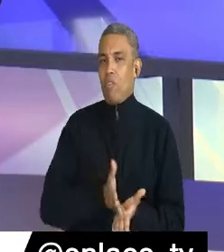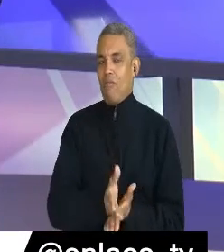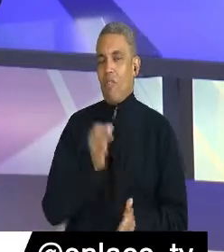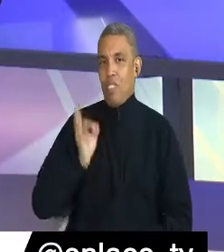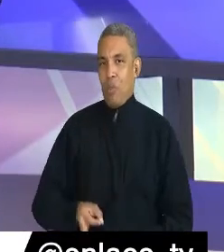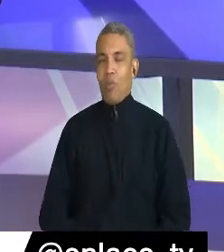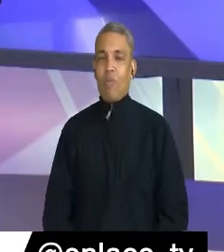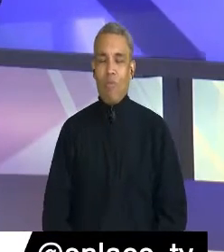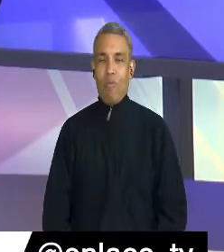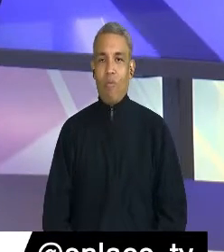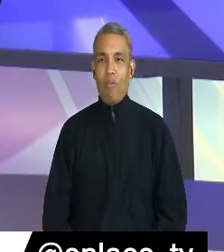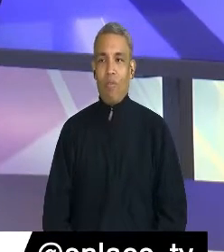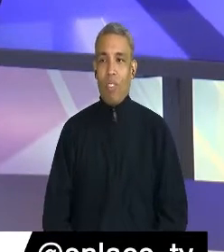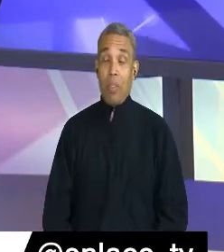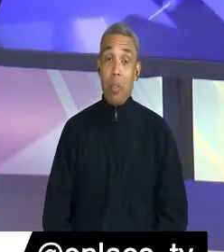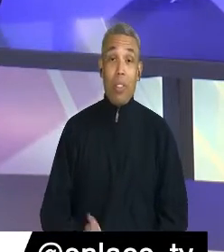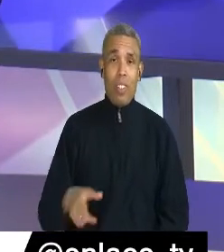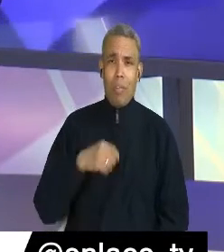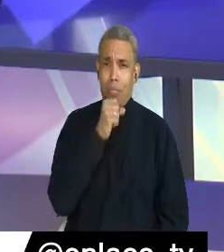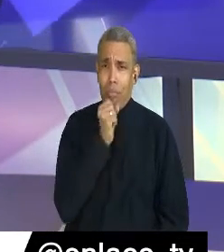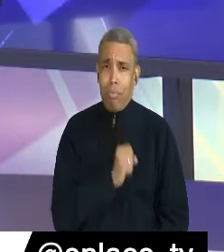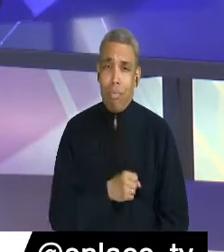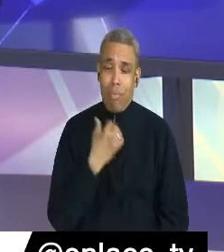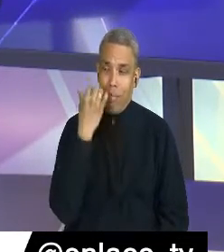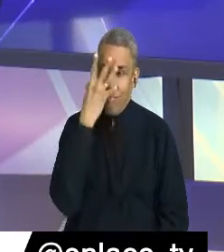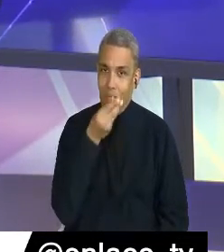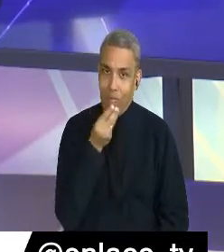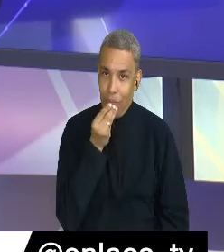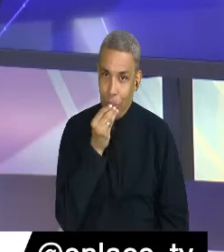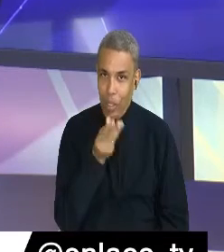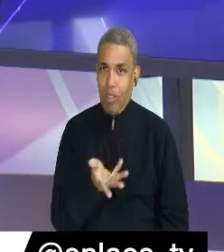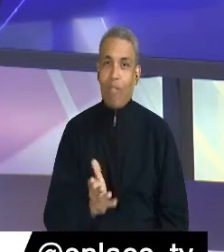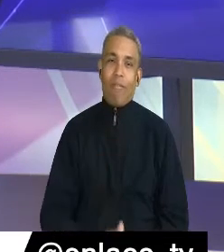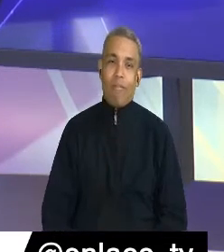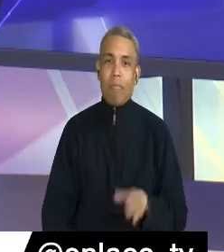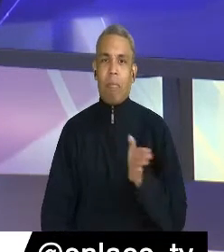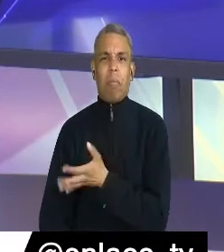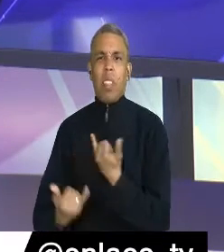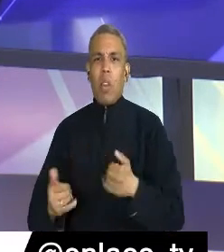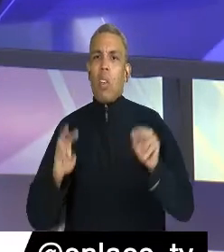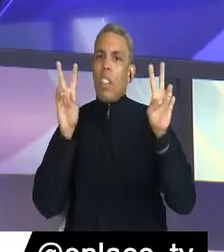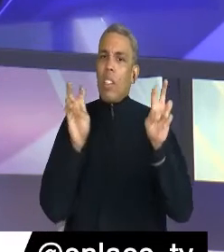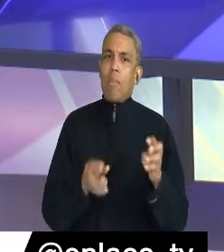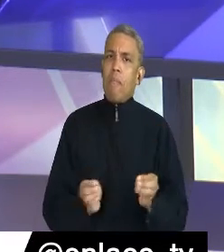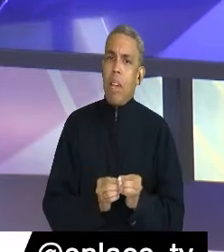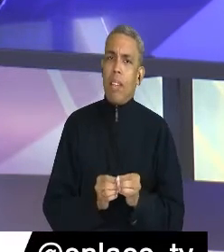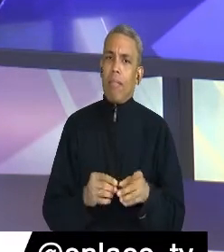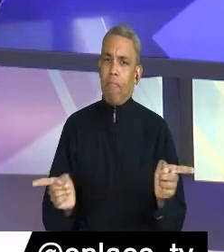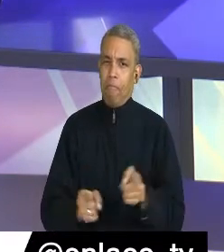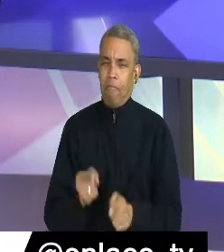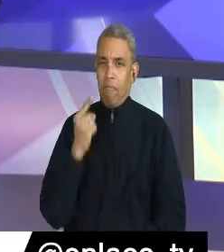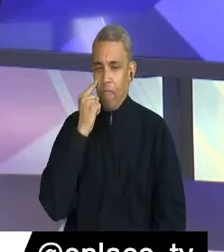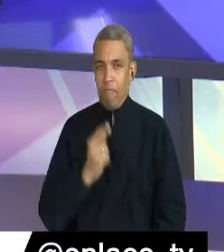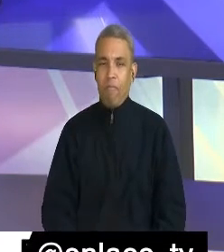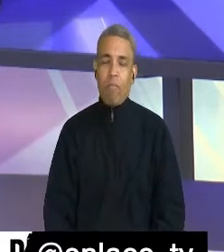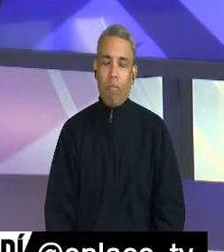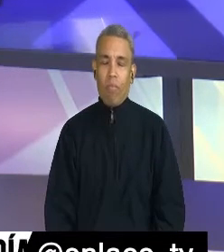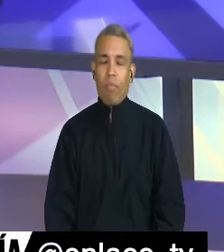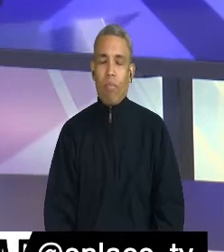pero como no fijarse en don josé de los santos y es un encanto y a continuación conozca otros hechos que son noticia en la ciudad y en la región en nuestro panorama